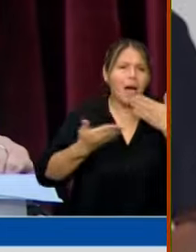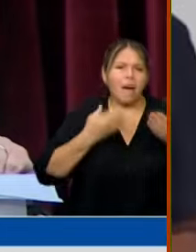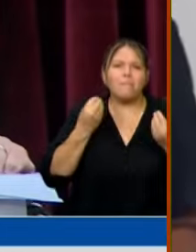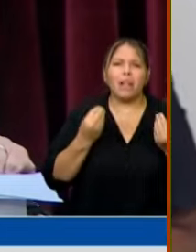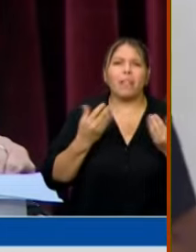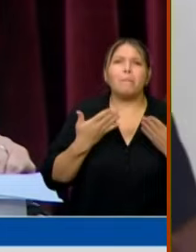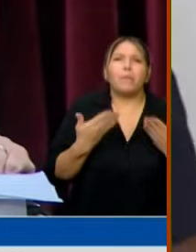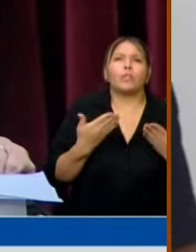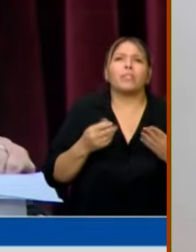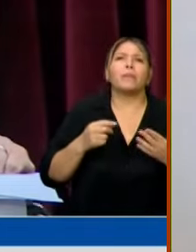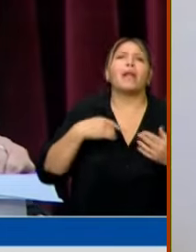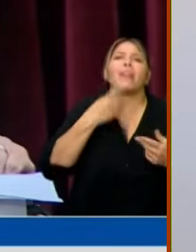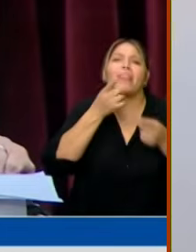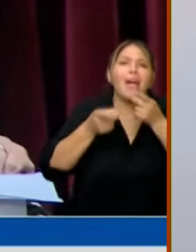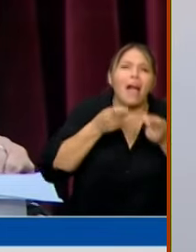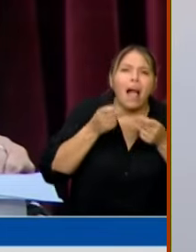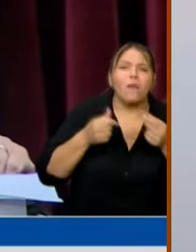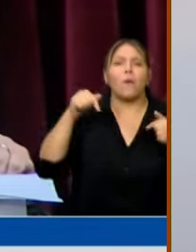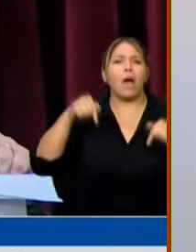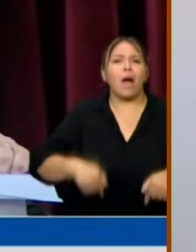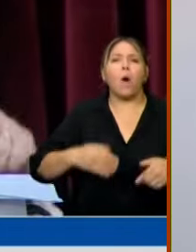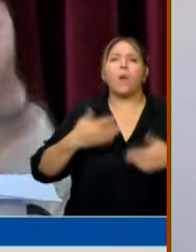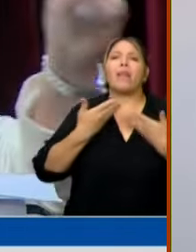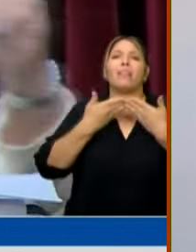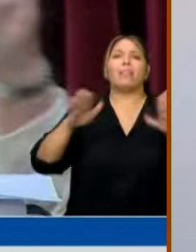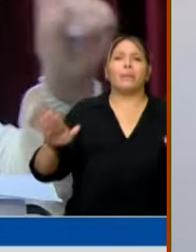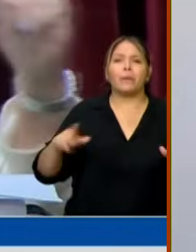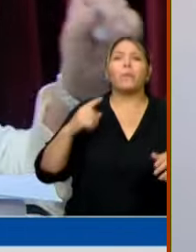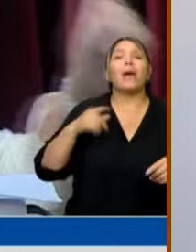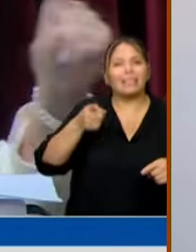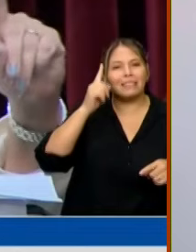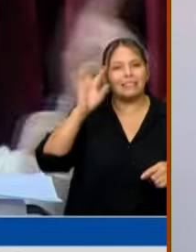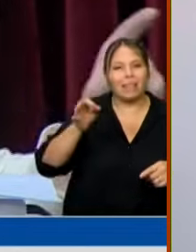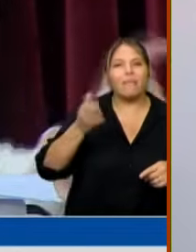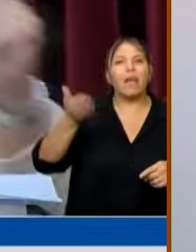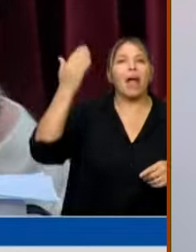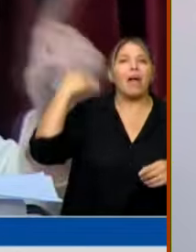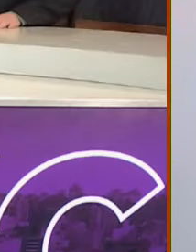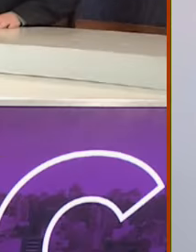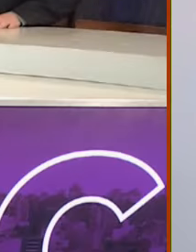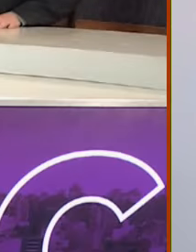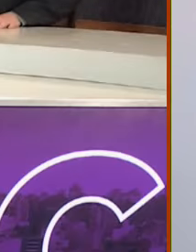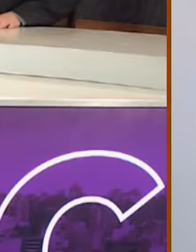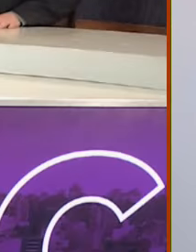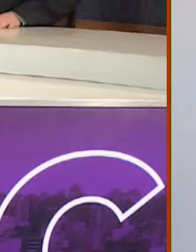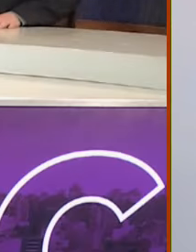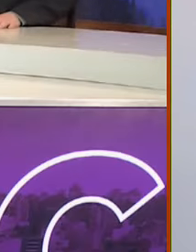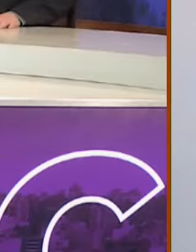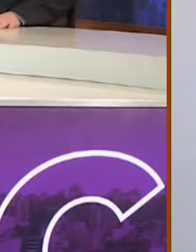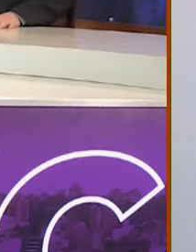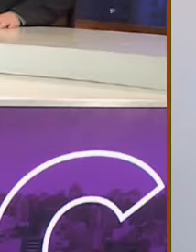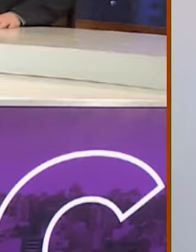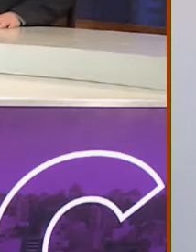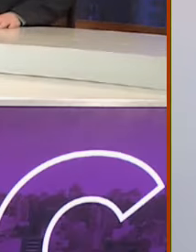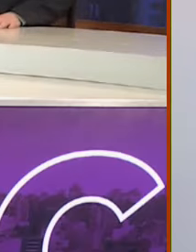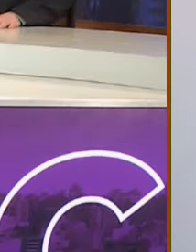las leyes que se van a votar van en contra de los intereses del pueblo, le tienen miedo al pueblo. Gabriela, gracias por tu tiempo. Ha sido muy gentil como siempre, hasta cualquier